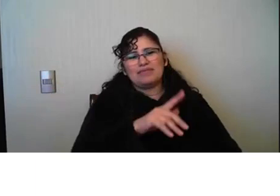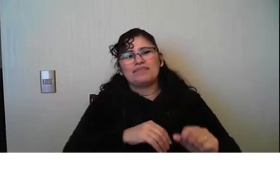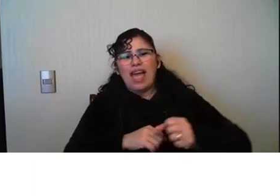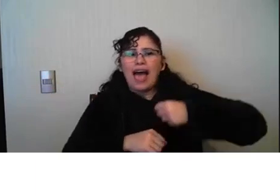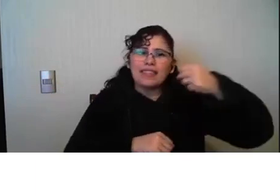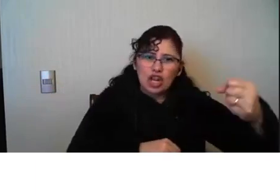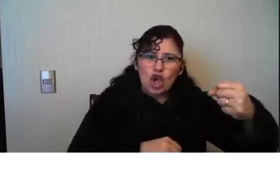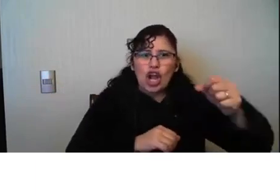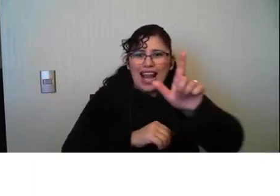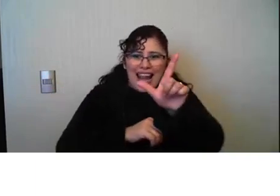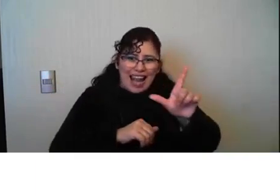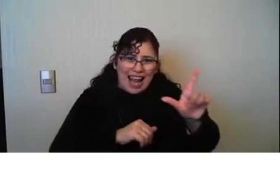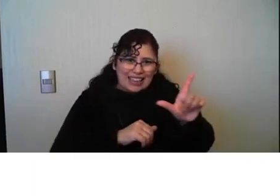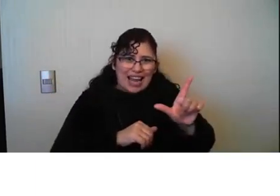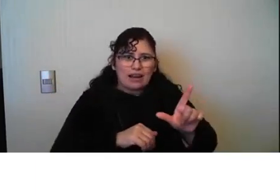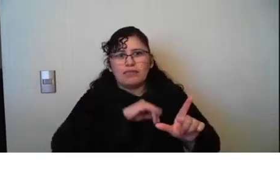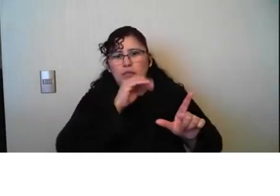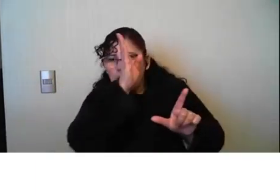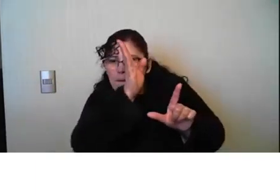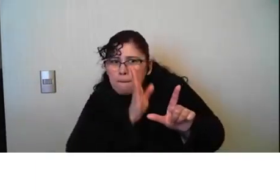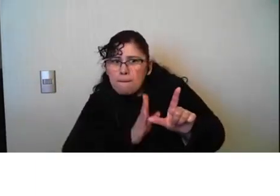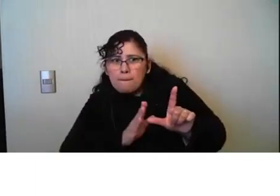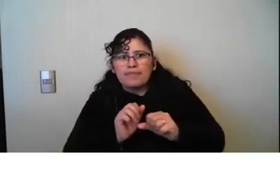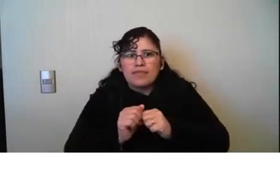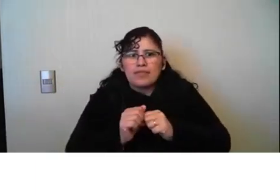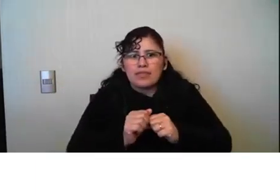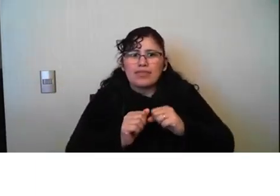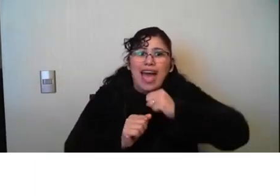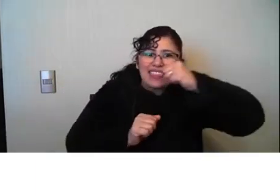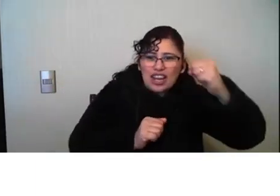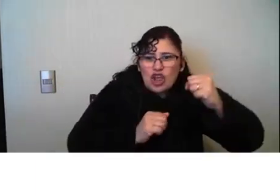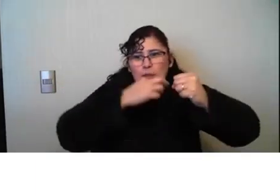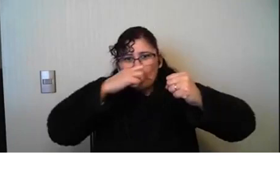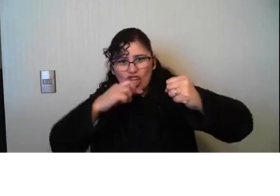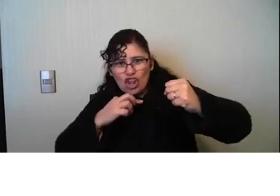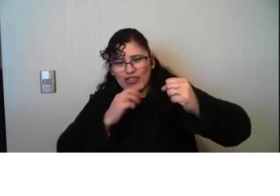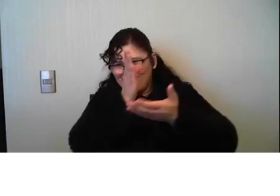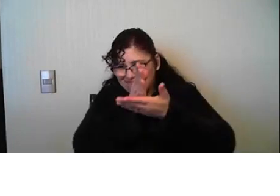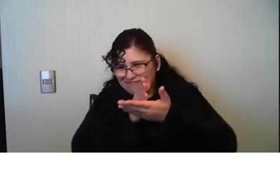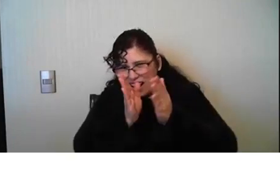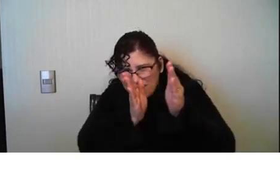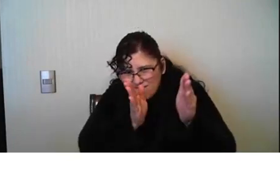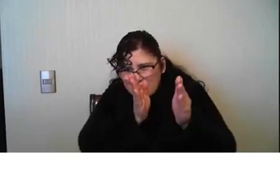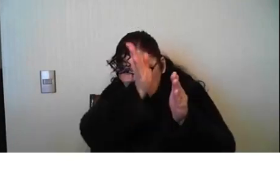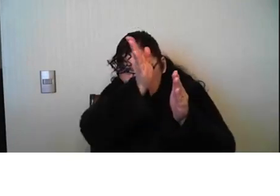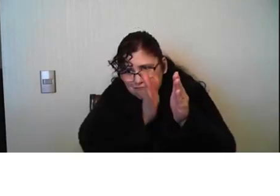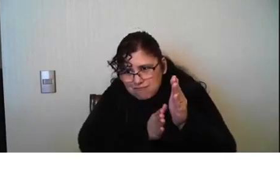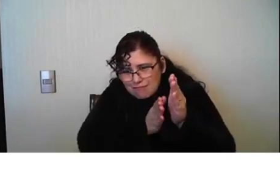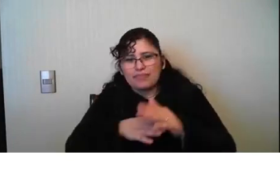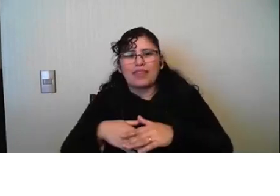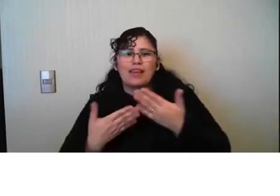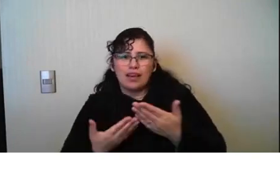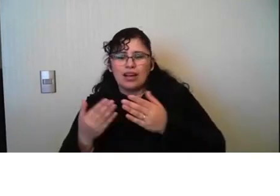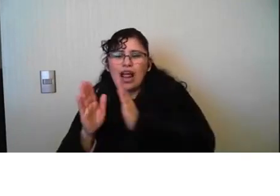dividir ahí con una línea en núcleos anteriores y otros posteriores, y que en el libro de neurociencia purbe era como